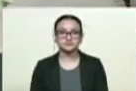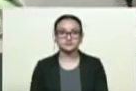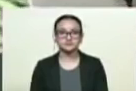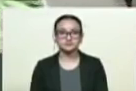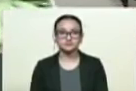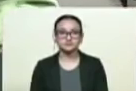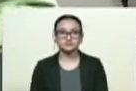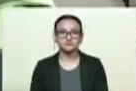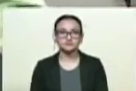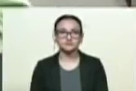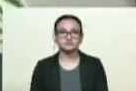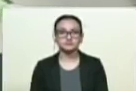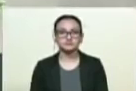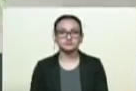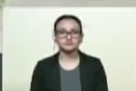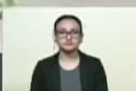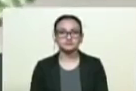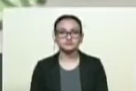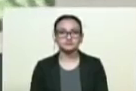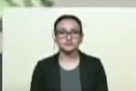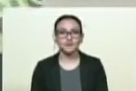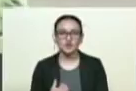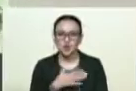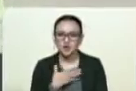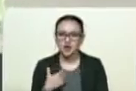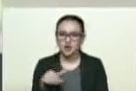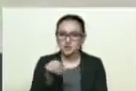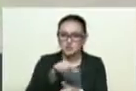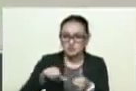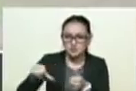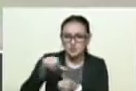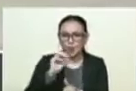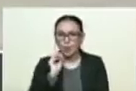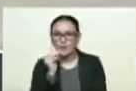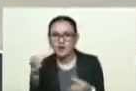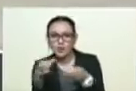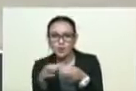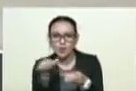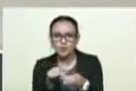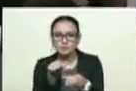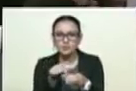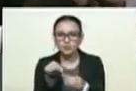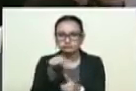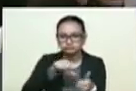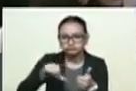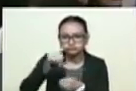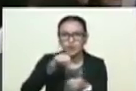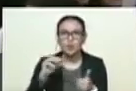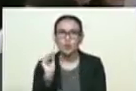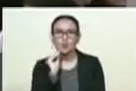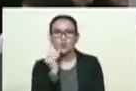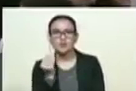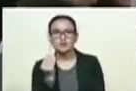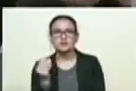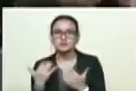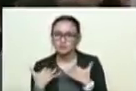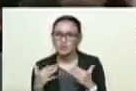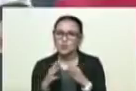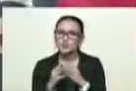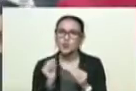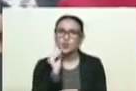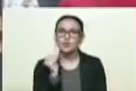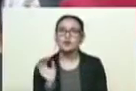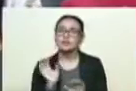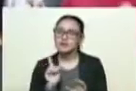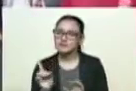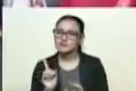instalar granjas de cooperativas juveniles, y yo llamo a toda la juventud a